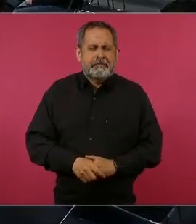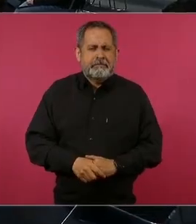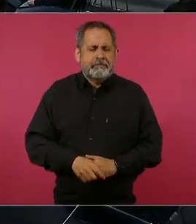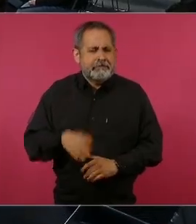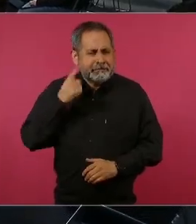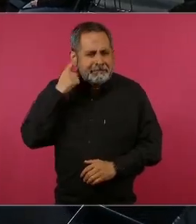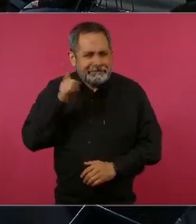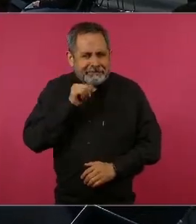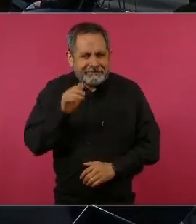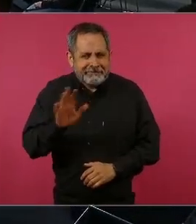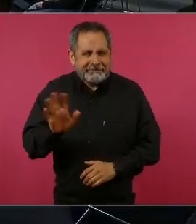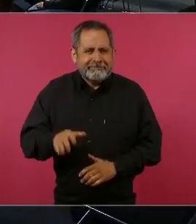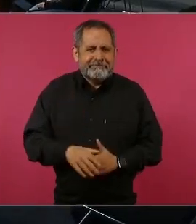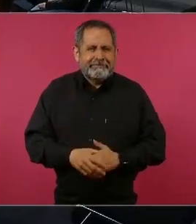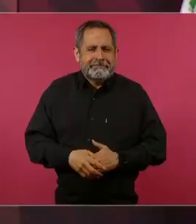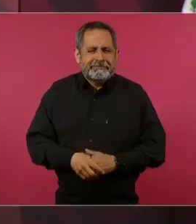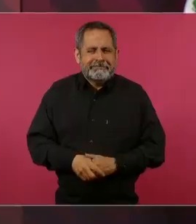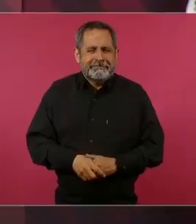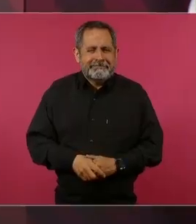No escuché nada, ya ve que.